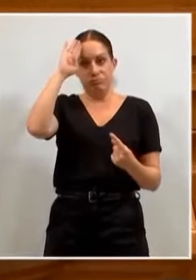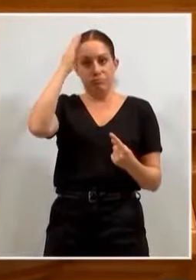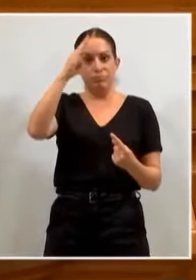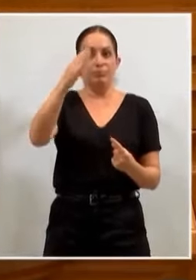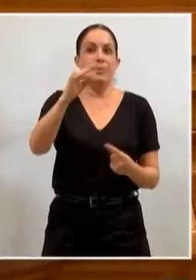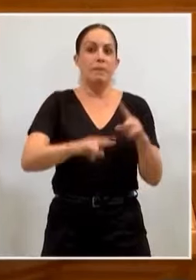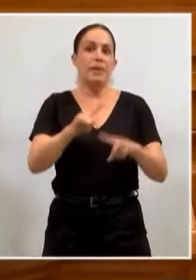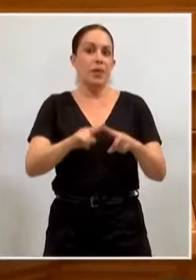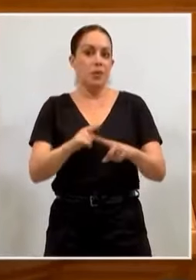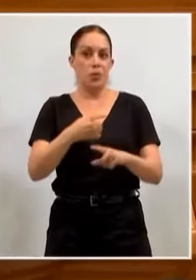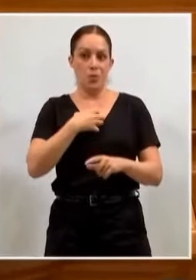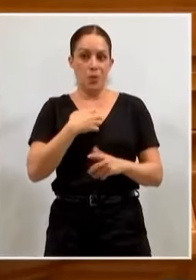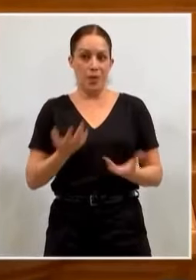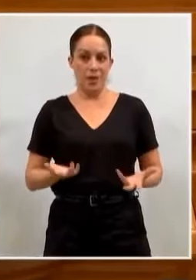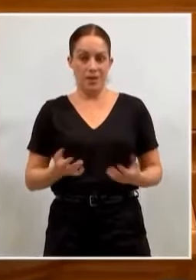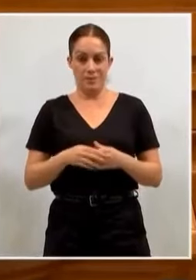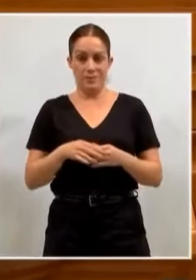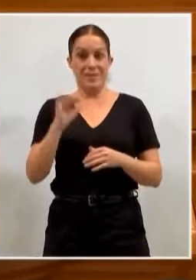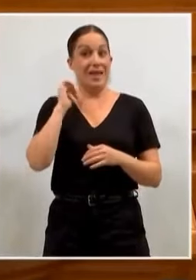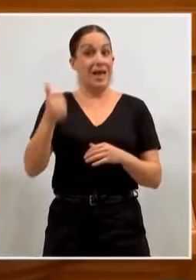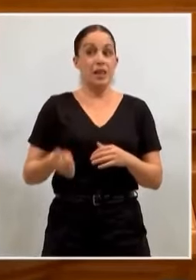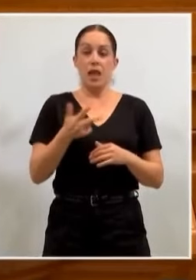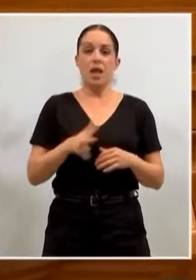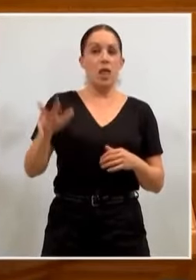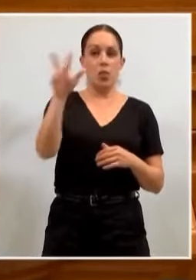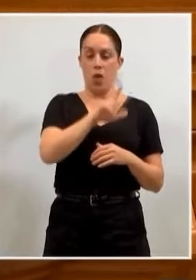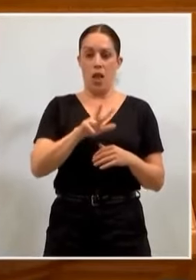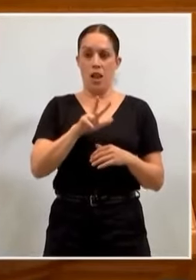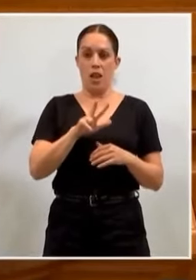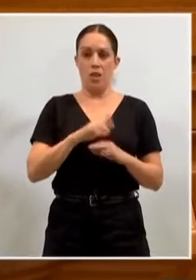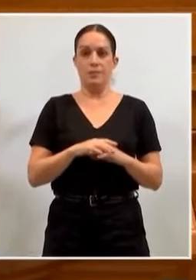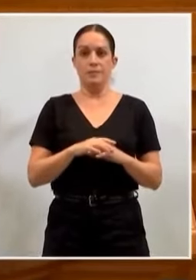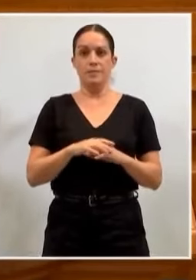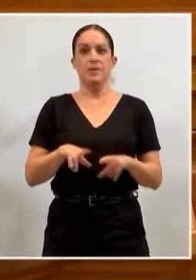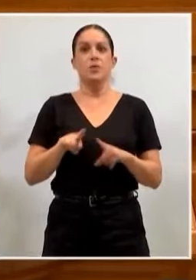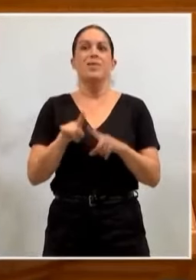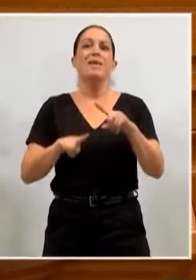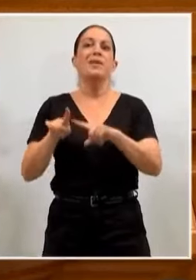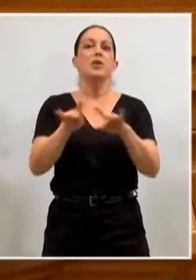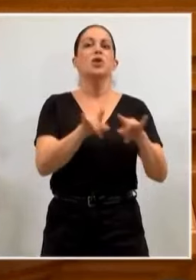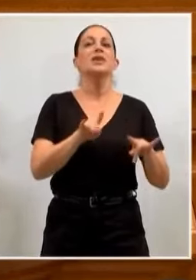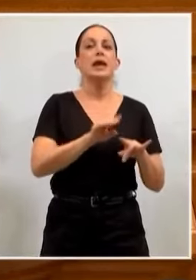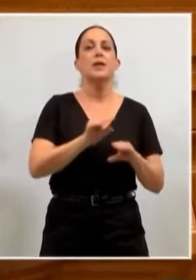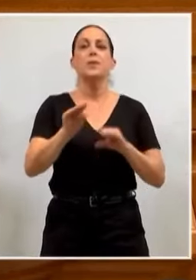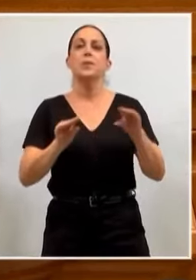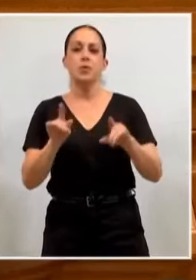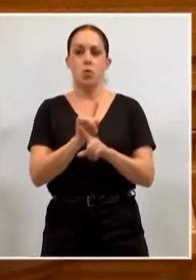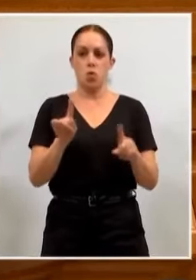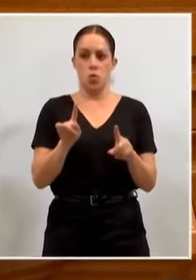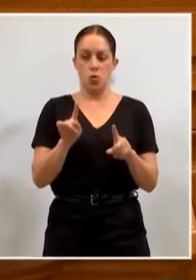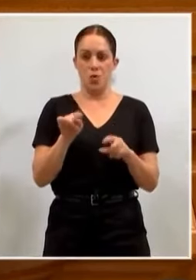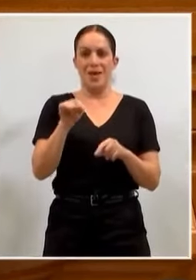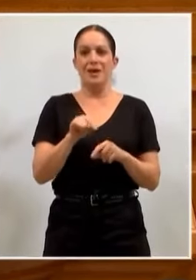¿no? Sí, la riqueza es nacional, no se computa por territorios, esto no va por rincones, es un